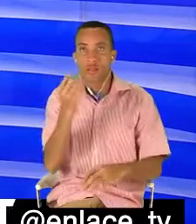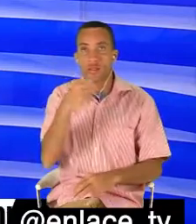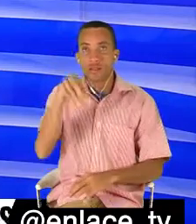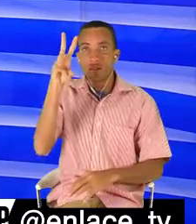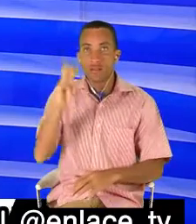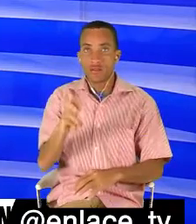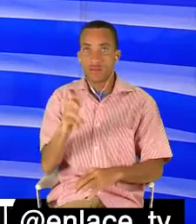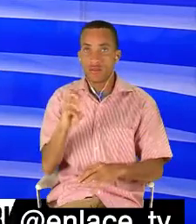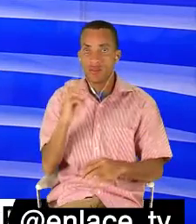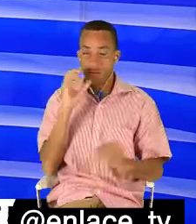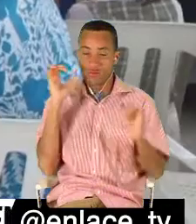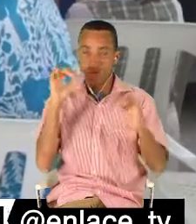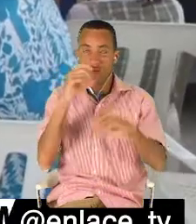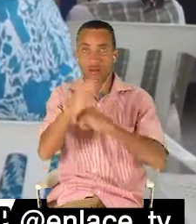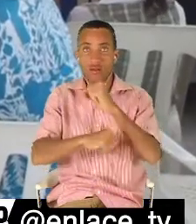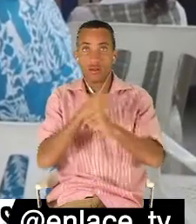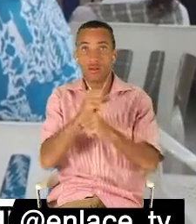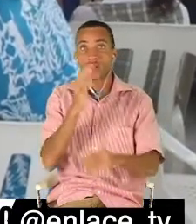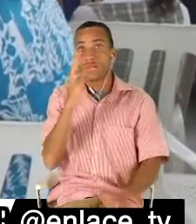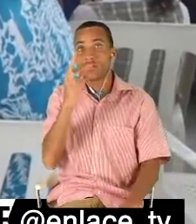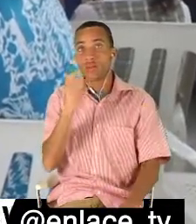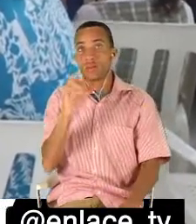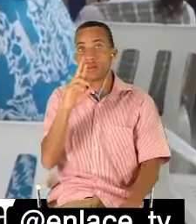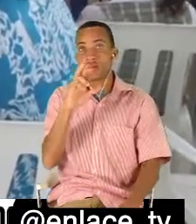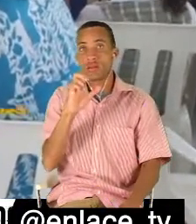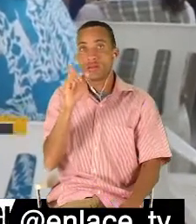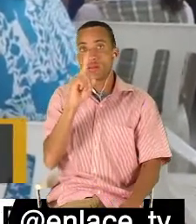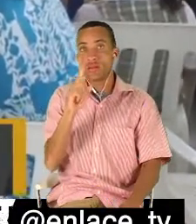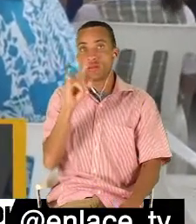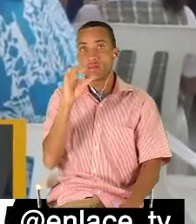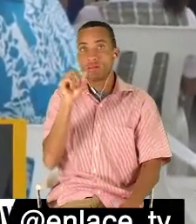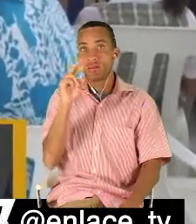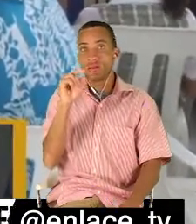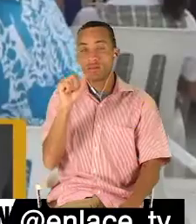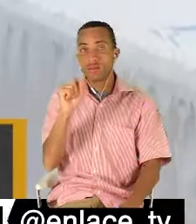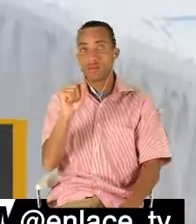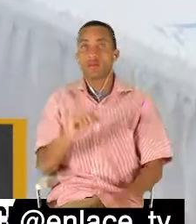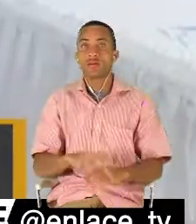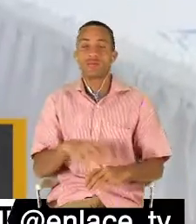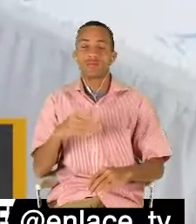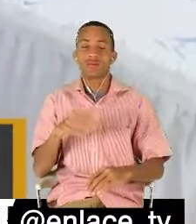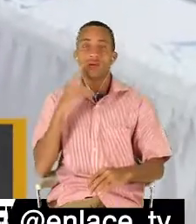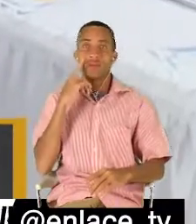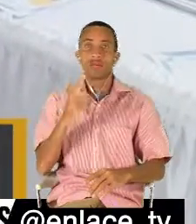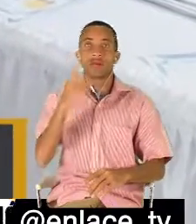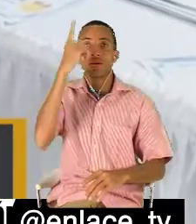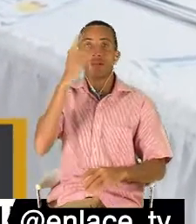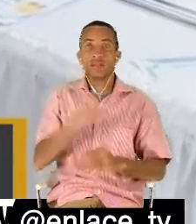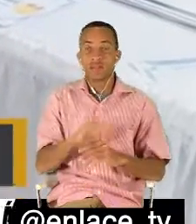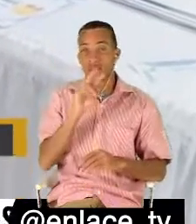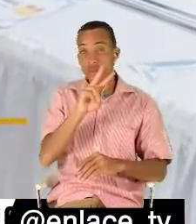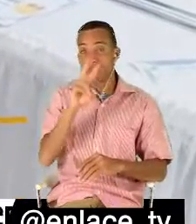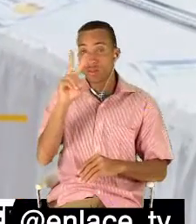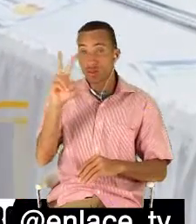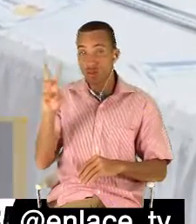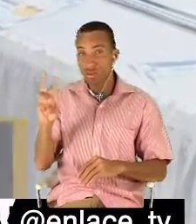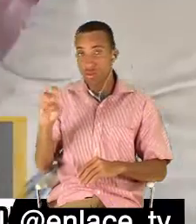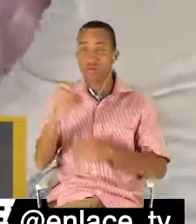Teresianas. Por primera vez en 28 años de vida institucional se entrega trofeos y reconocimientos, teniendo en cuenta